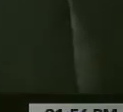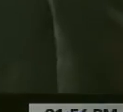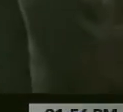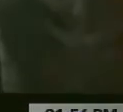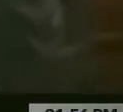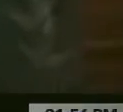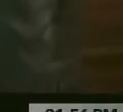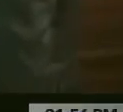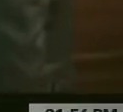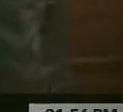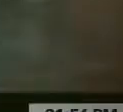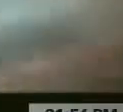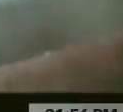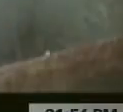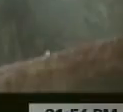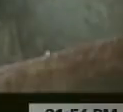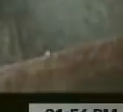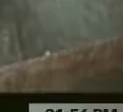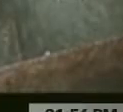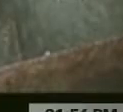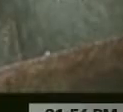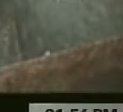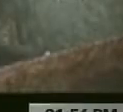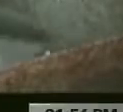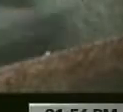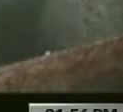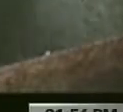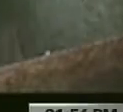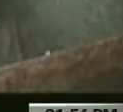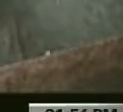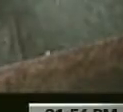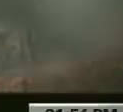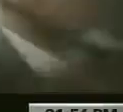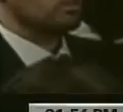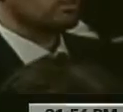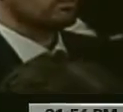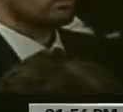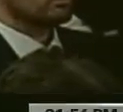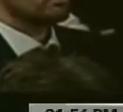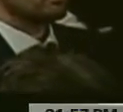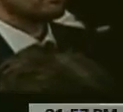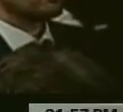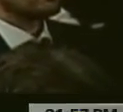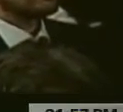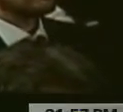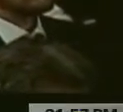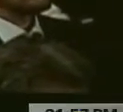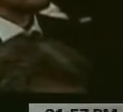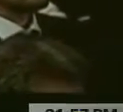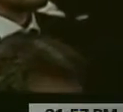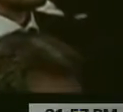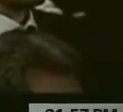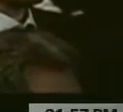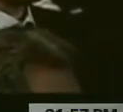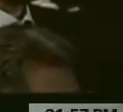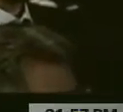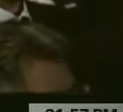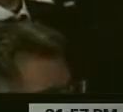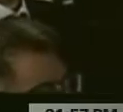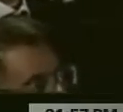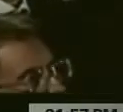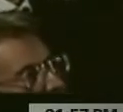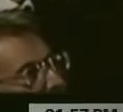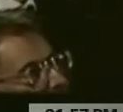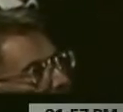diversificación de nuestra economía, motor minero en marcha y a toda máquina. La nueva política soberana de desarrollo